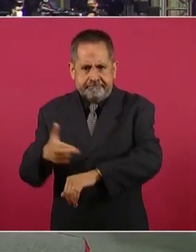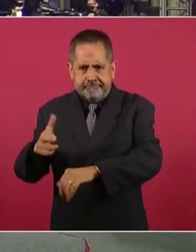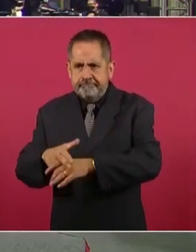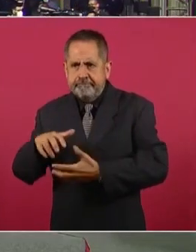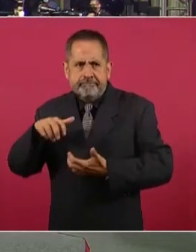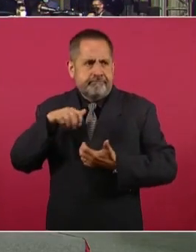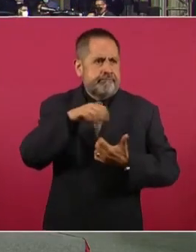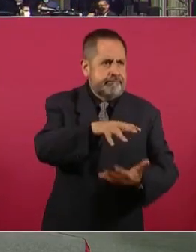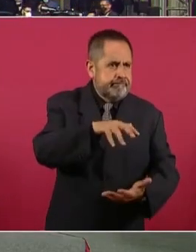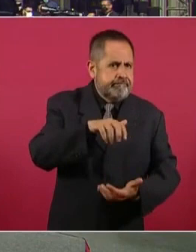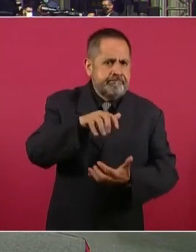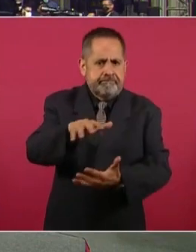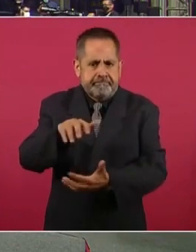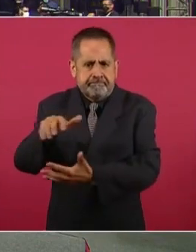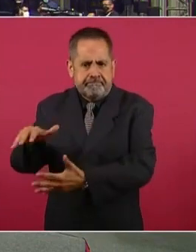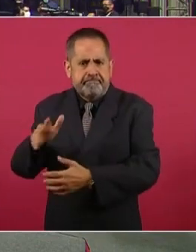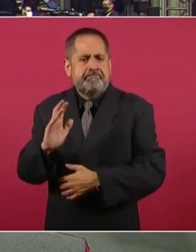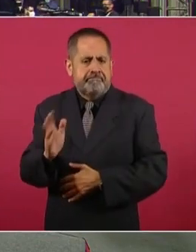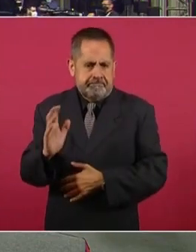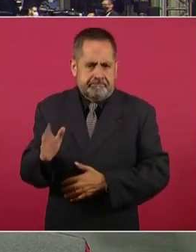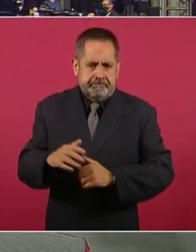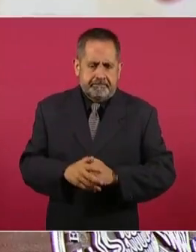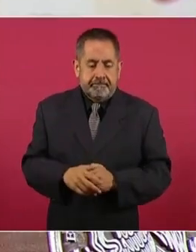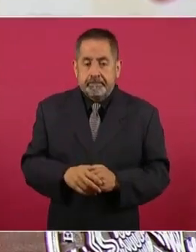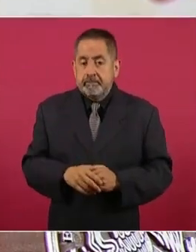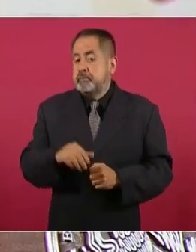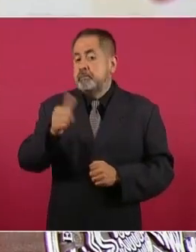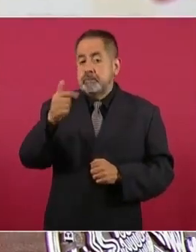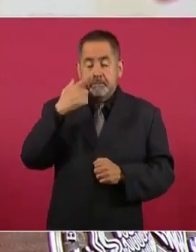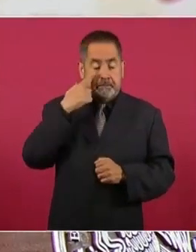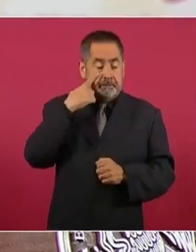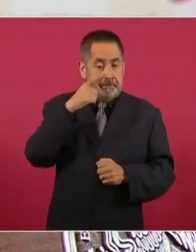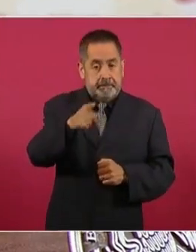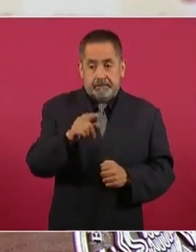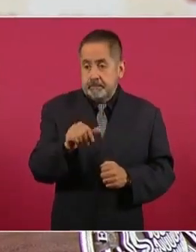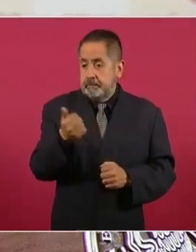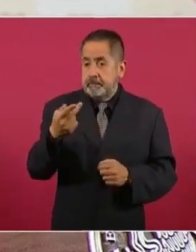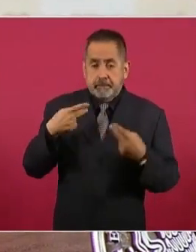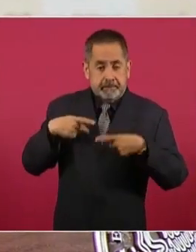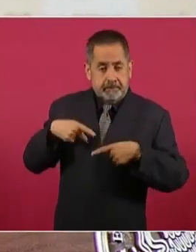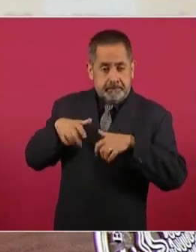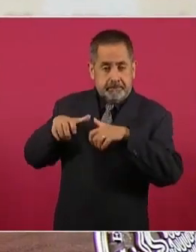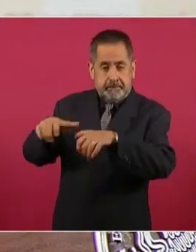Otro asunto, dejaron a miles de trabajadores